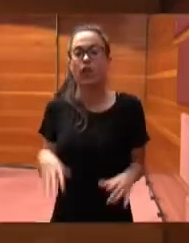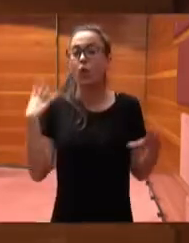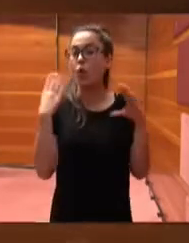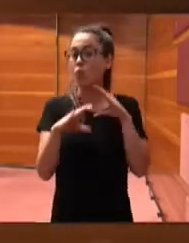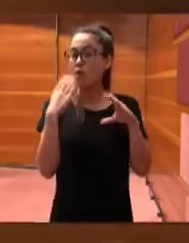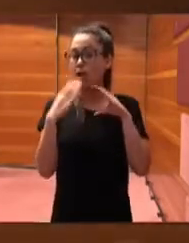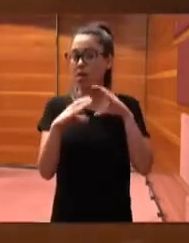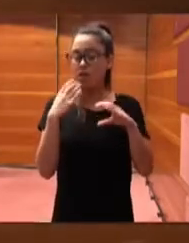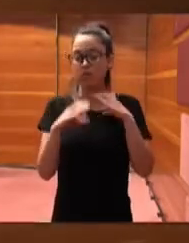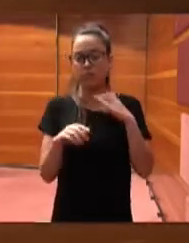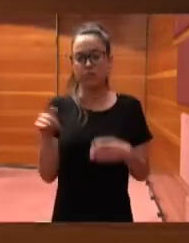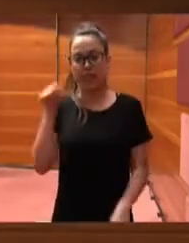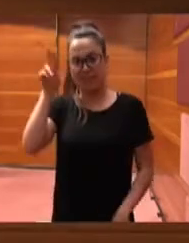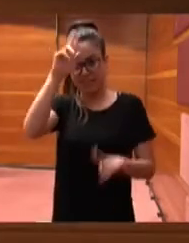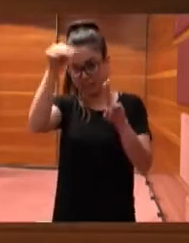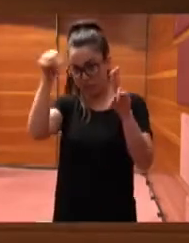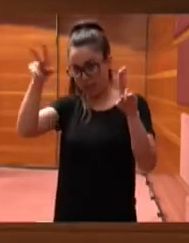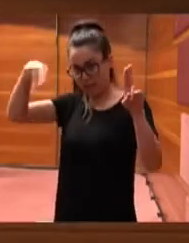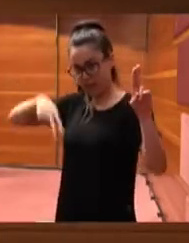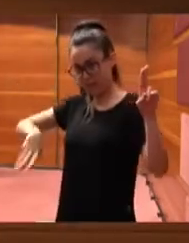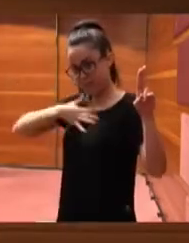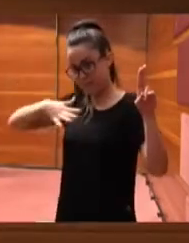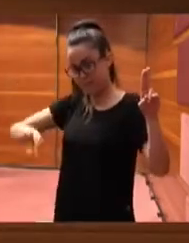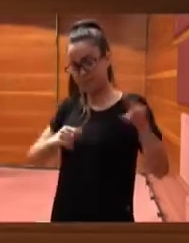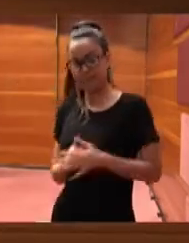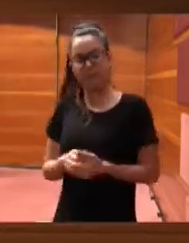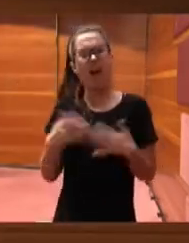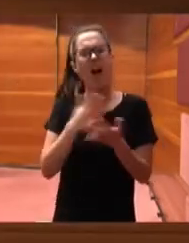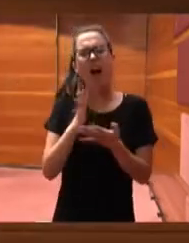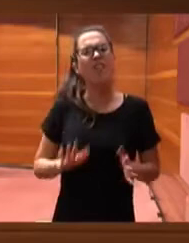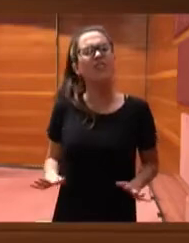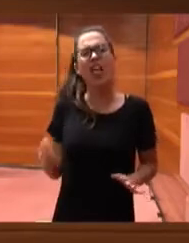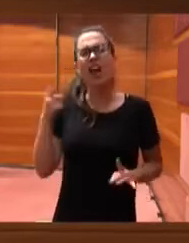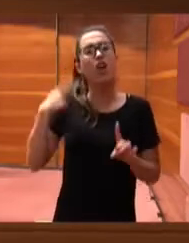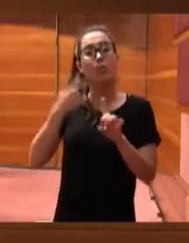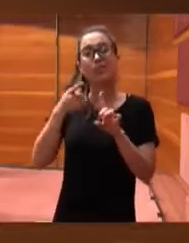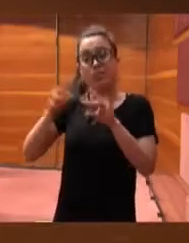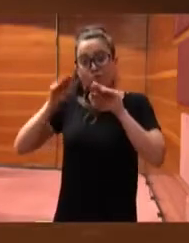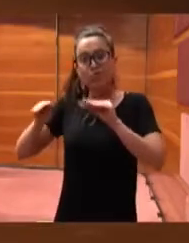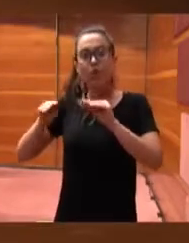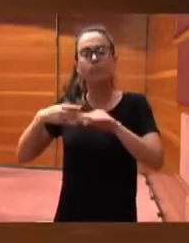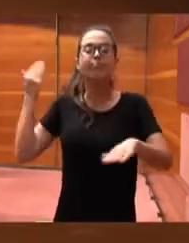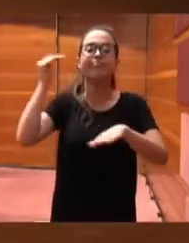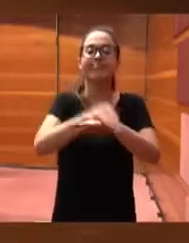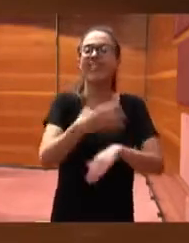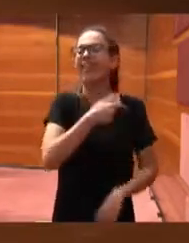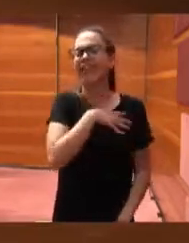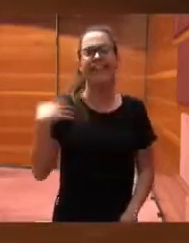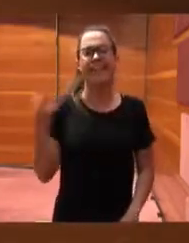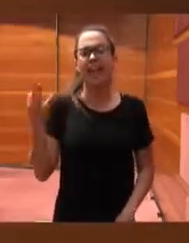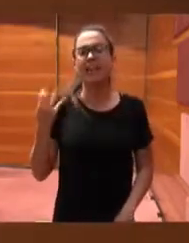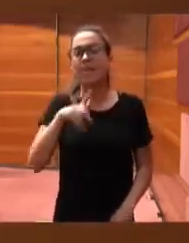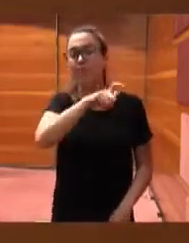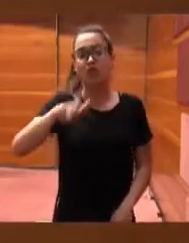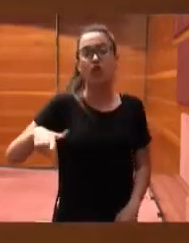comunicación, este titular, que ahora leemos, cumplió el objetivo que él quería, que era movilizar un poco a los